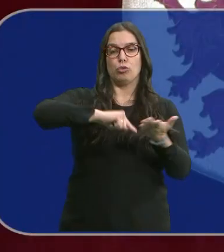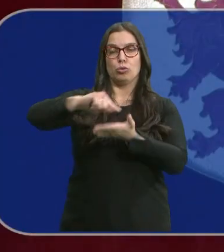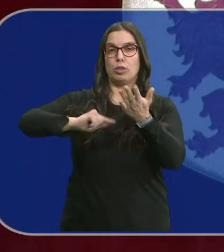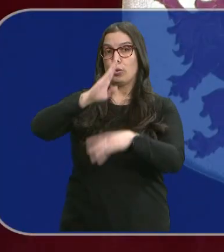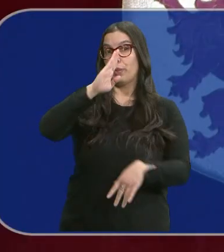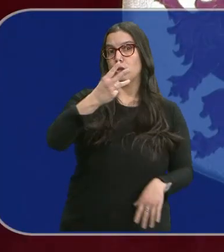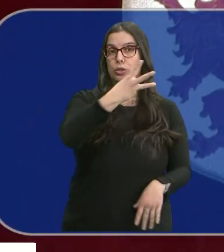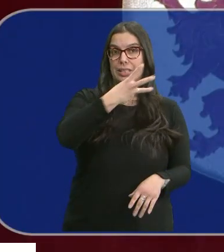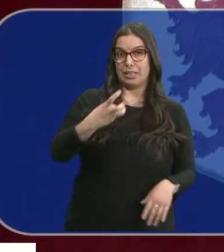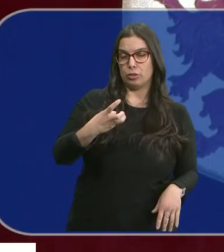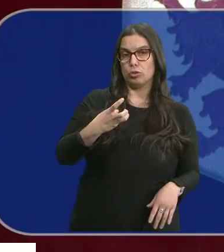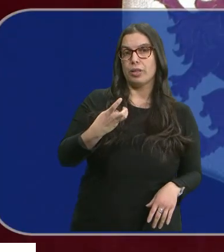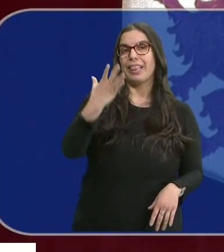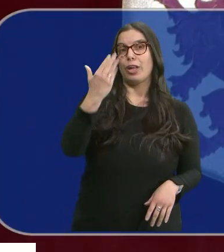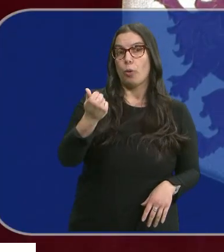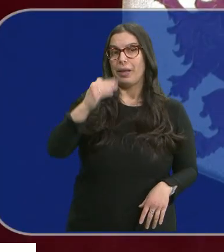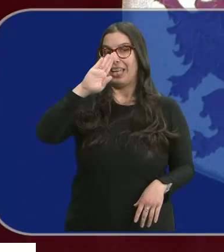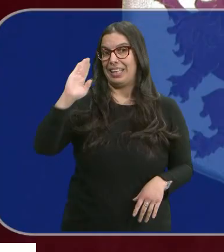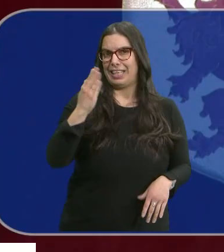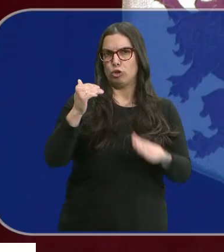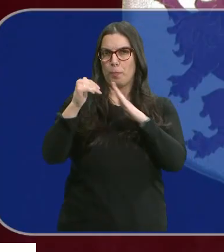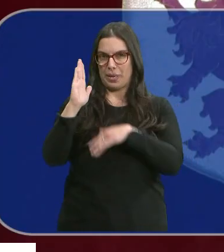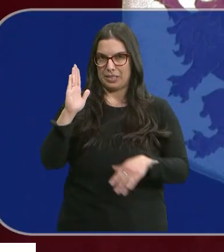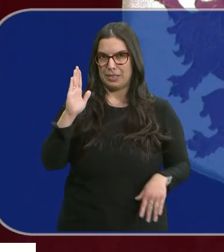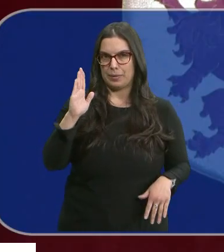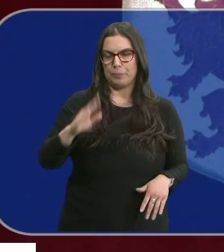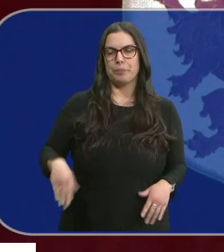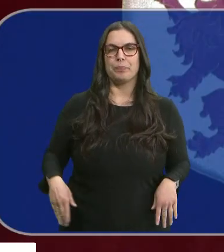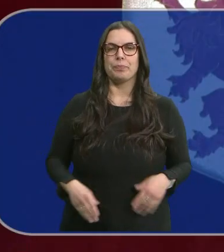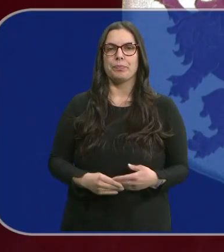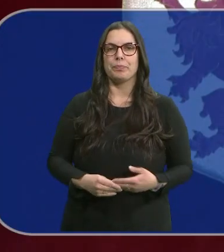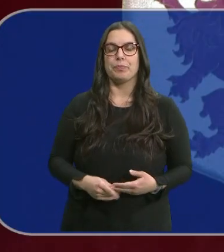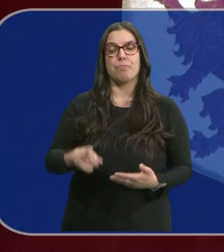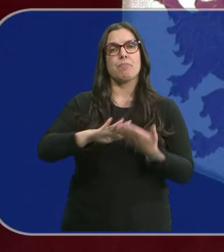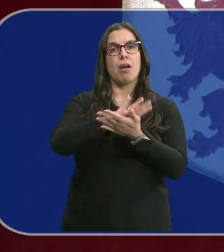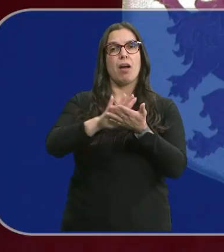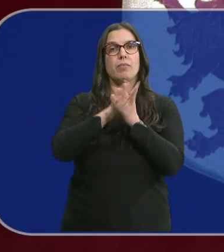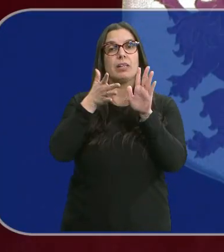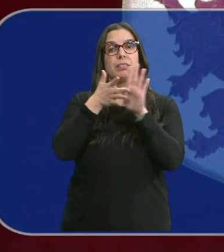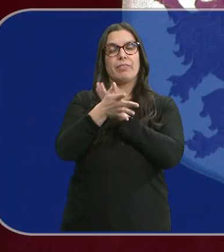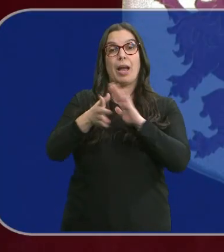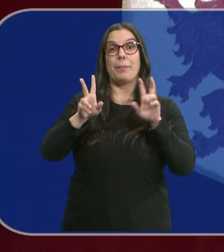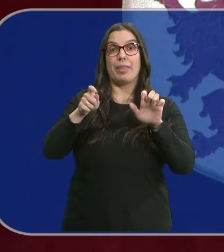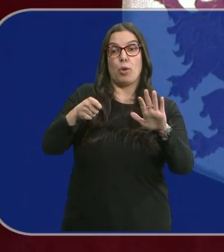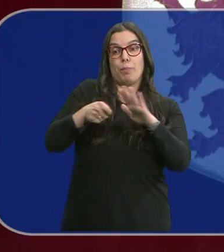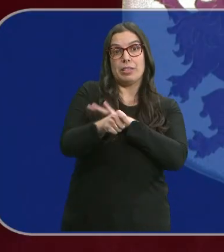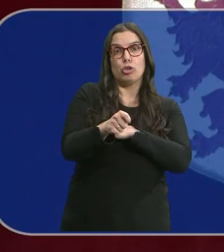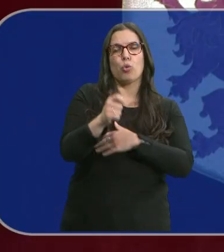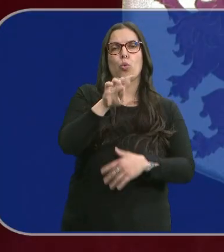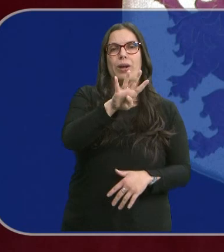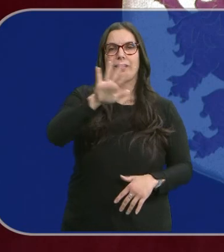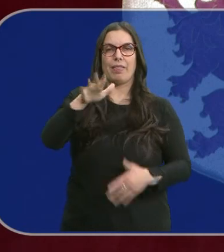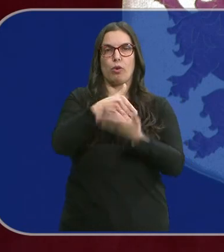300 empleos directos y más de 5.000 indirectos. Se está hablando de una inversión inicial de